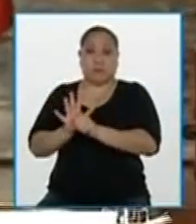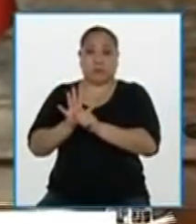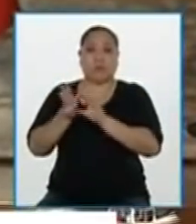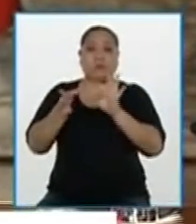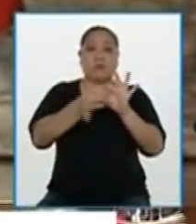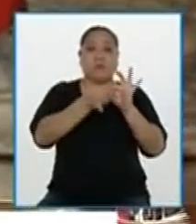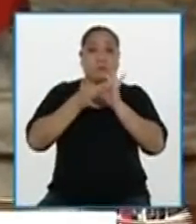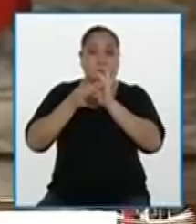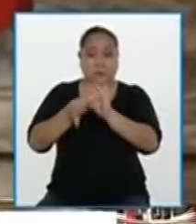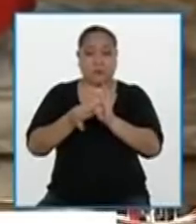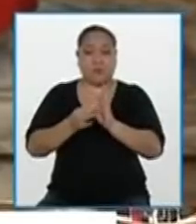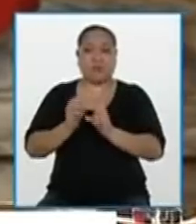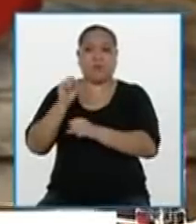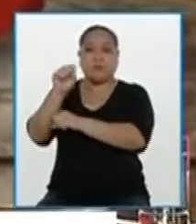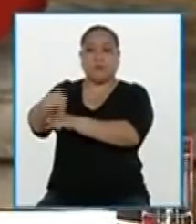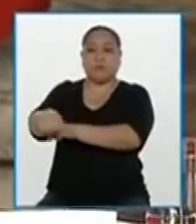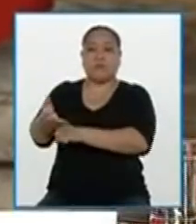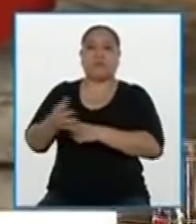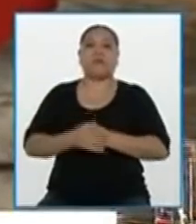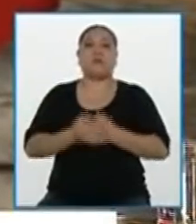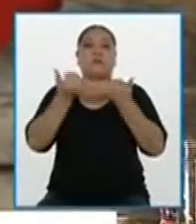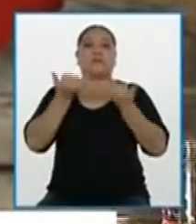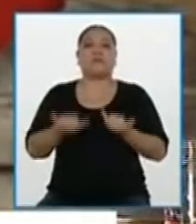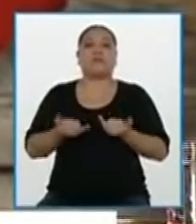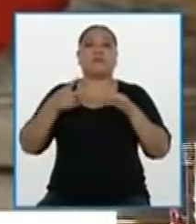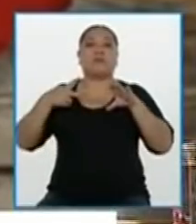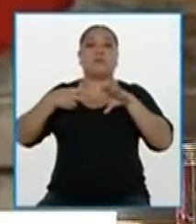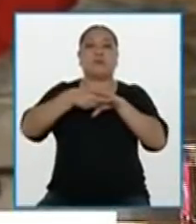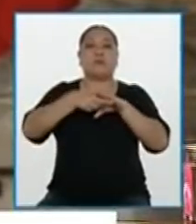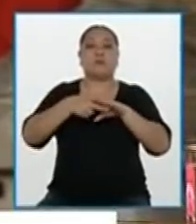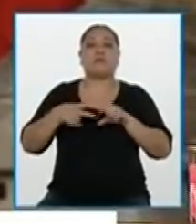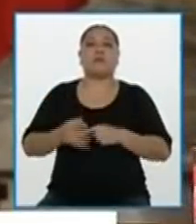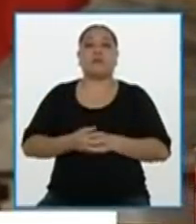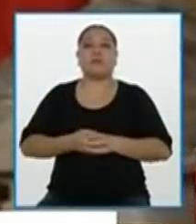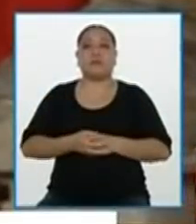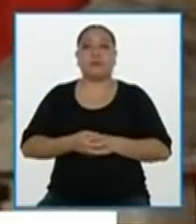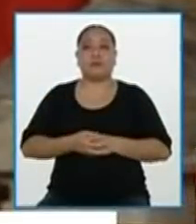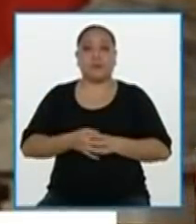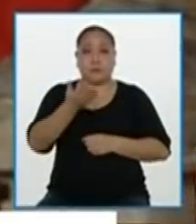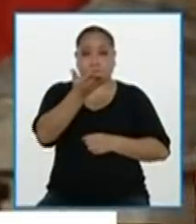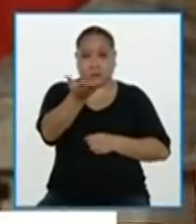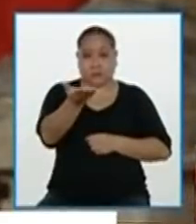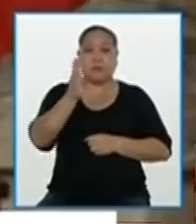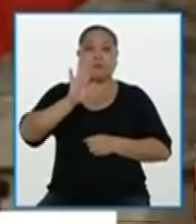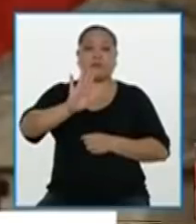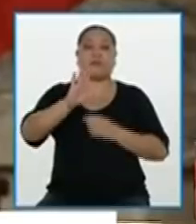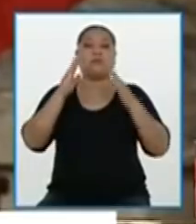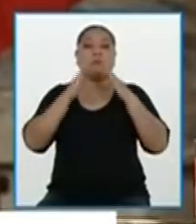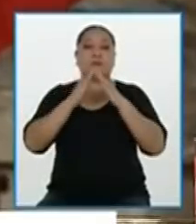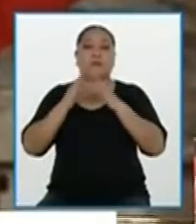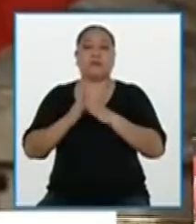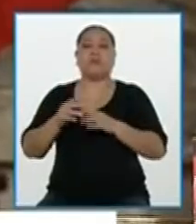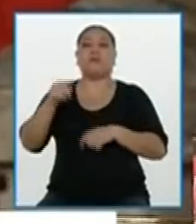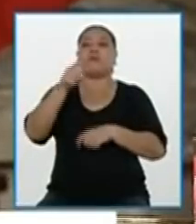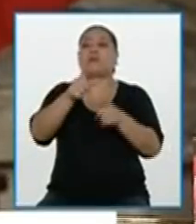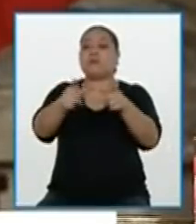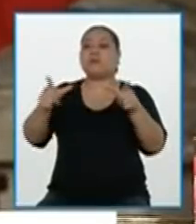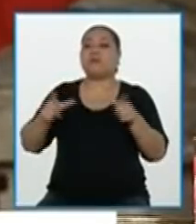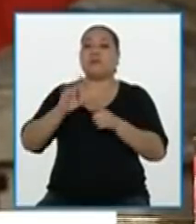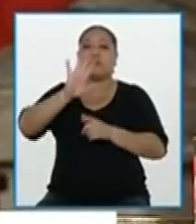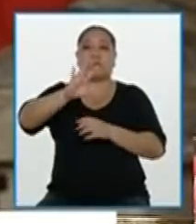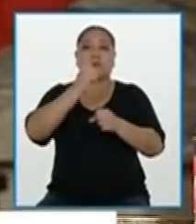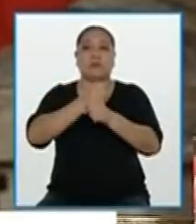que quien lo suceda en el cargo en julio también lo tenga. Muy bien, señor Macera, le agradezco muchísimo que nos